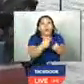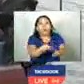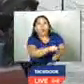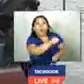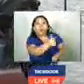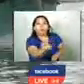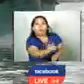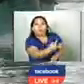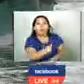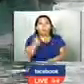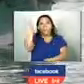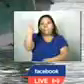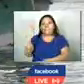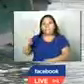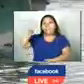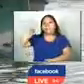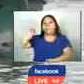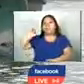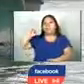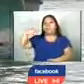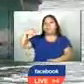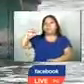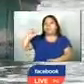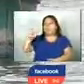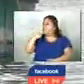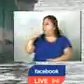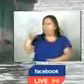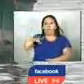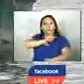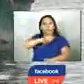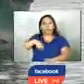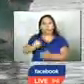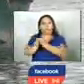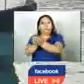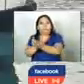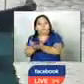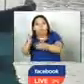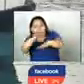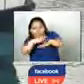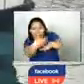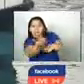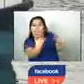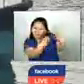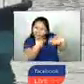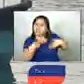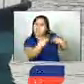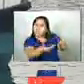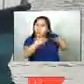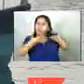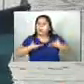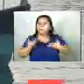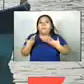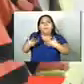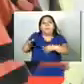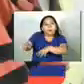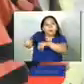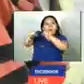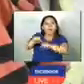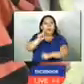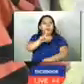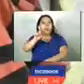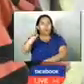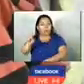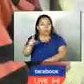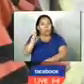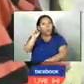víctimas, Michael Gómez, propietario de la lancha, pidió auxilio, por lo que lograron rescatar a 11 personas, incluyendo